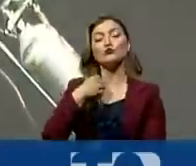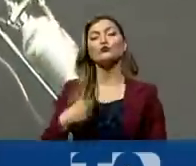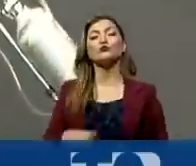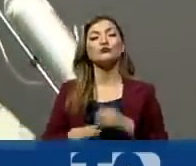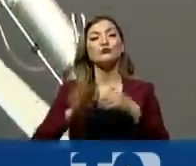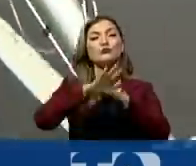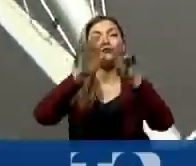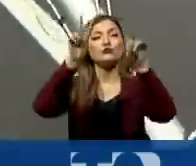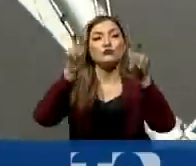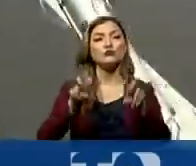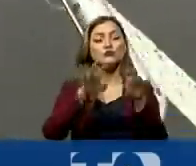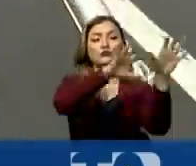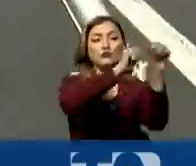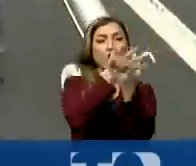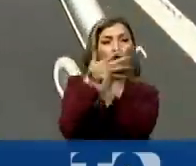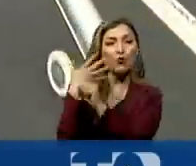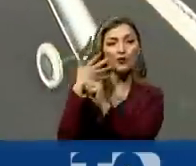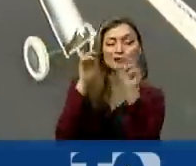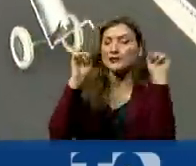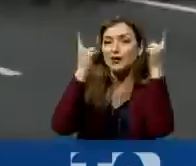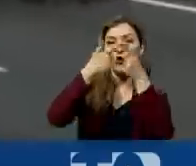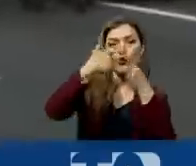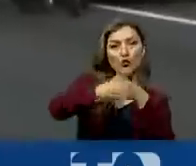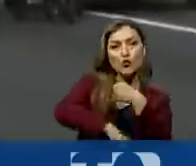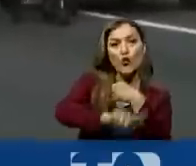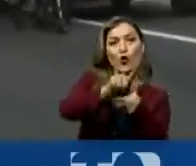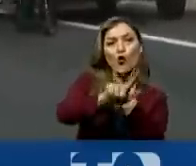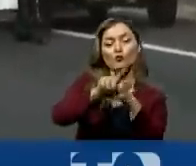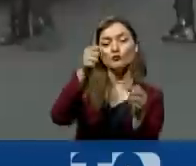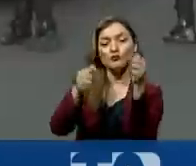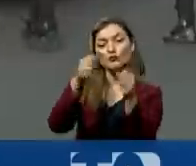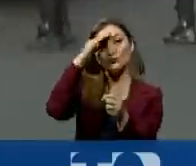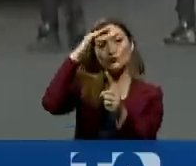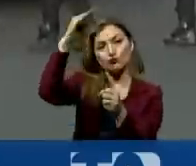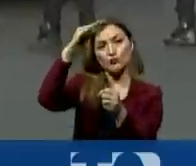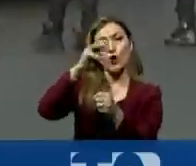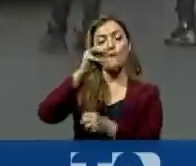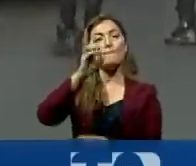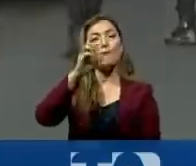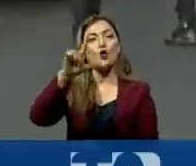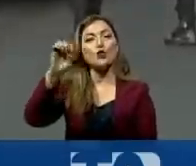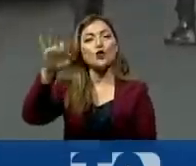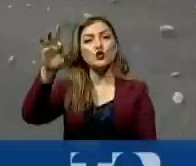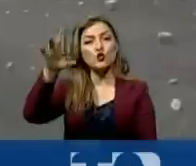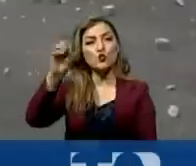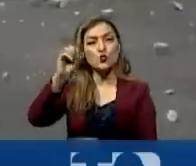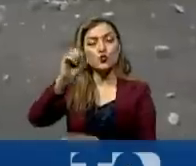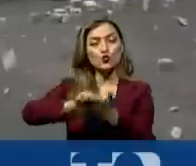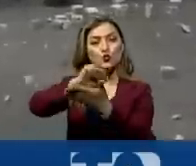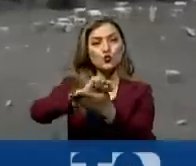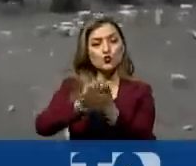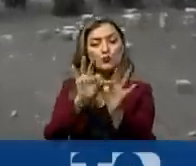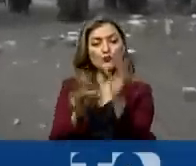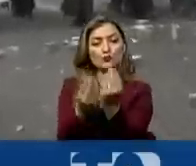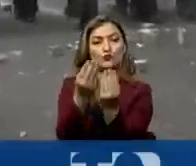secuestros en el sector de saraguro en loja el incendio de un vehículo de la policía en molleturo por ejemplo el bloqueo que se hizo a siete ambulancias para que puedan